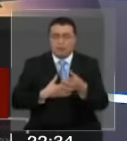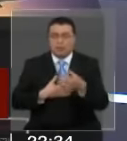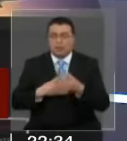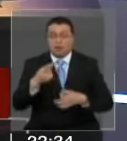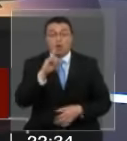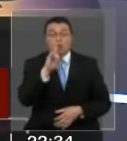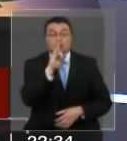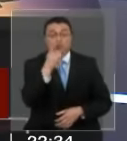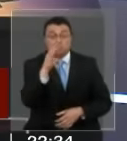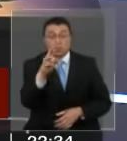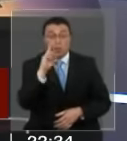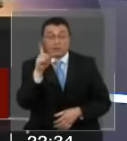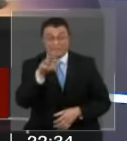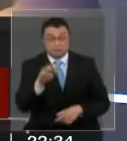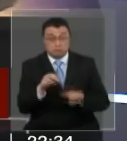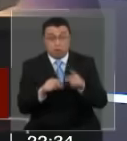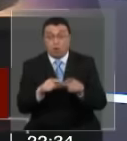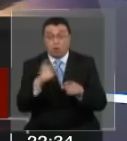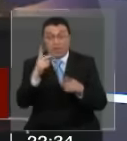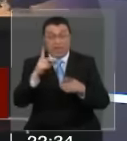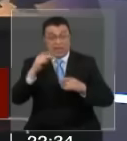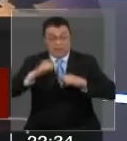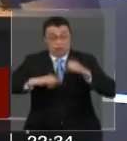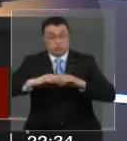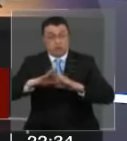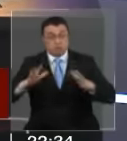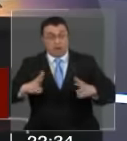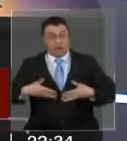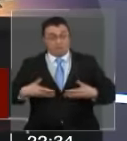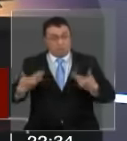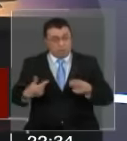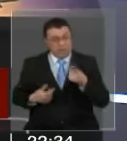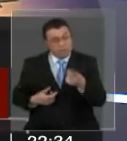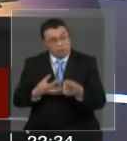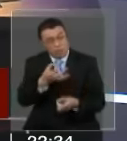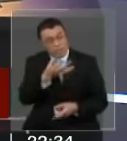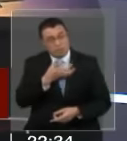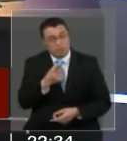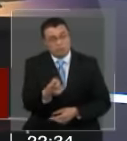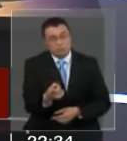turismo. Tú me vas a decir que el turismo ha sido la industria más fomentada.